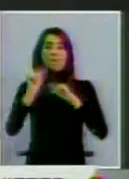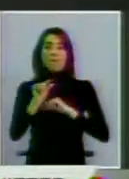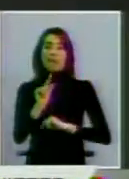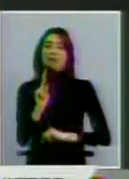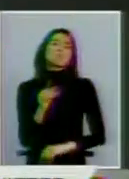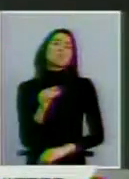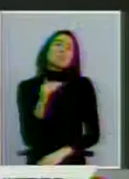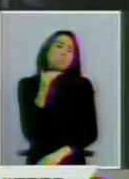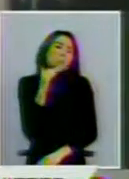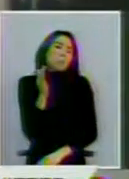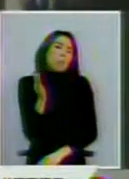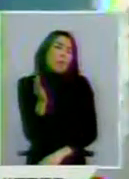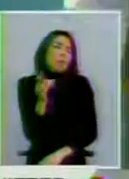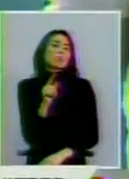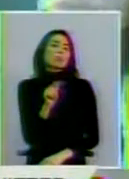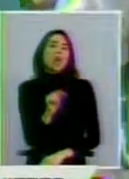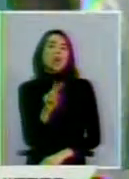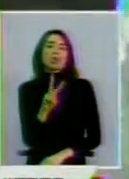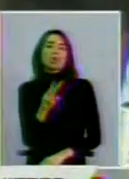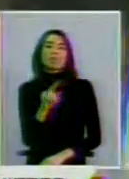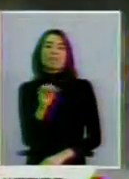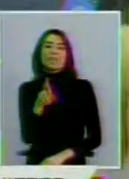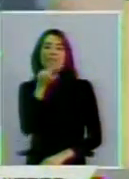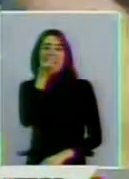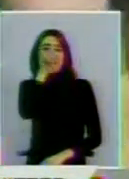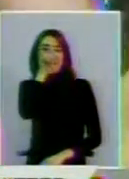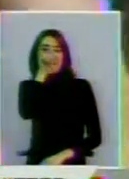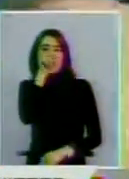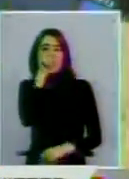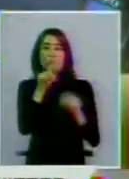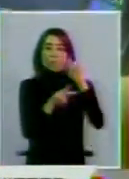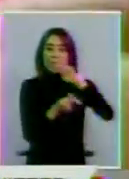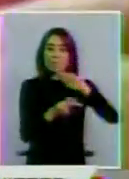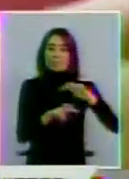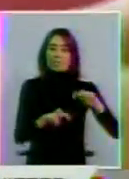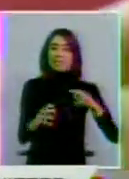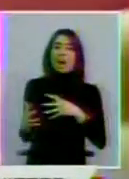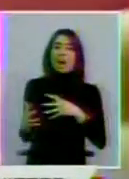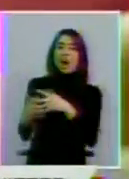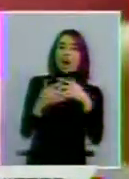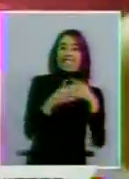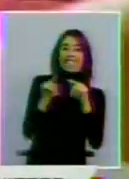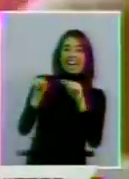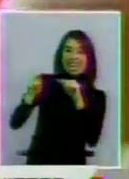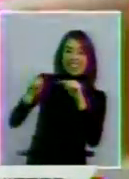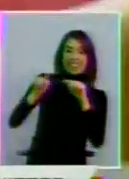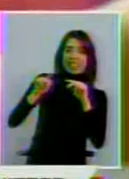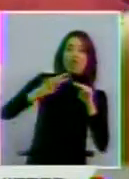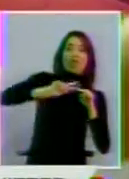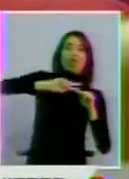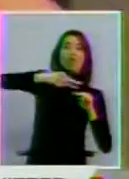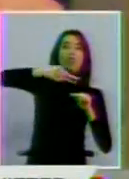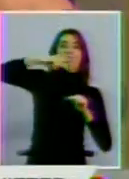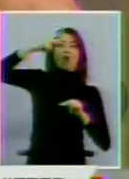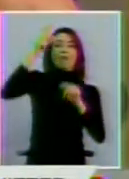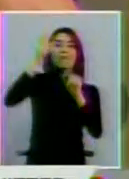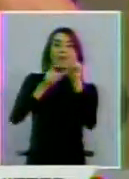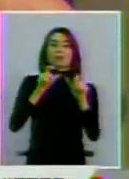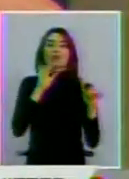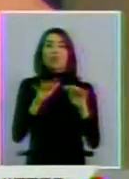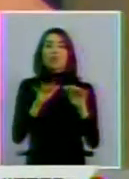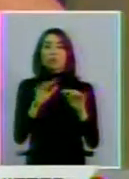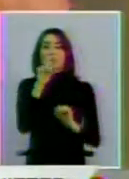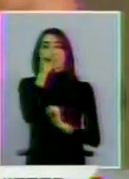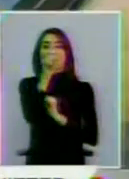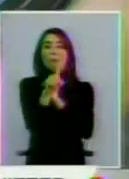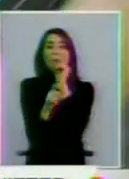poco importa en estos días para Twitter, ya que según un estudio, la red social duplicó su cantidad de usuarios en un año